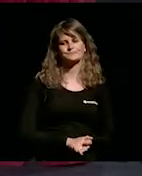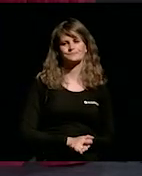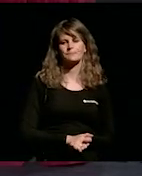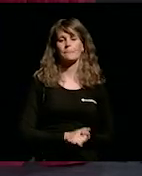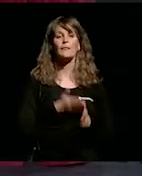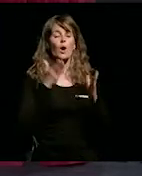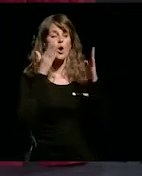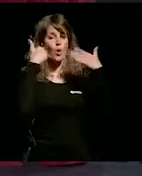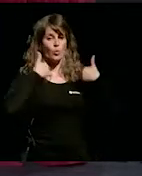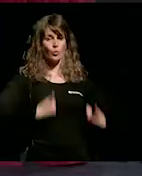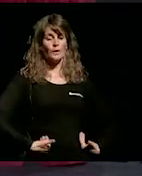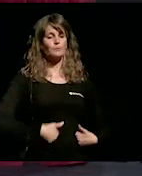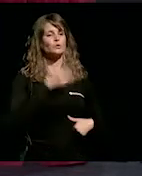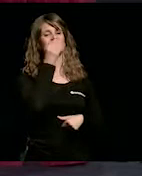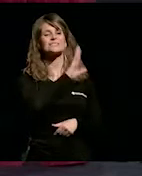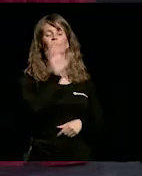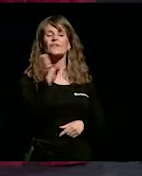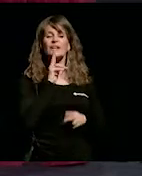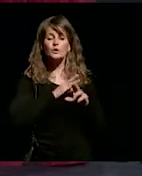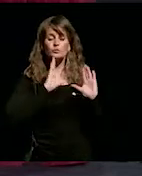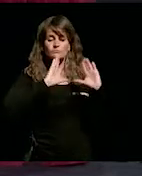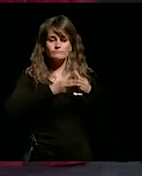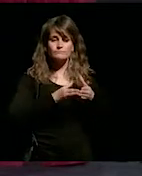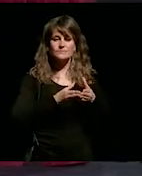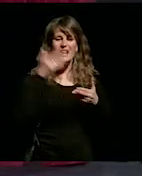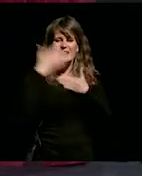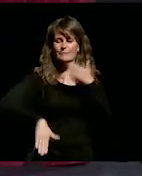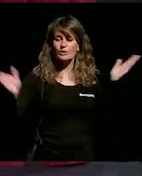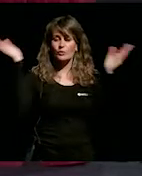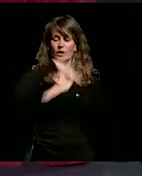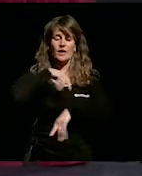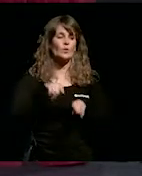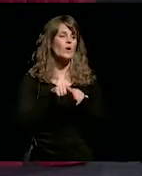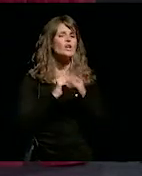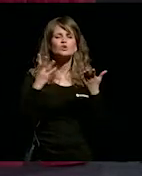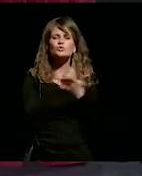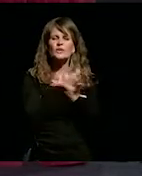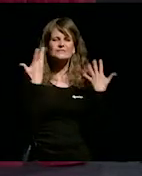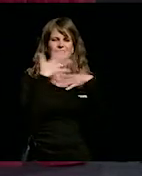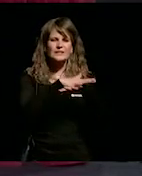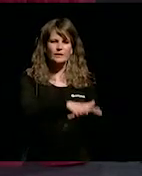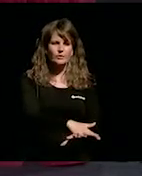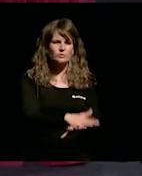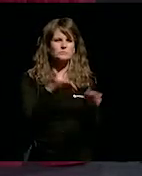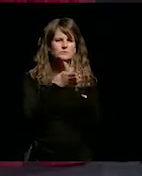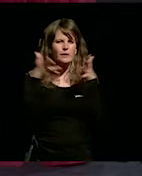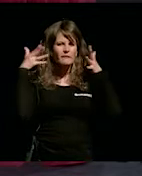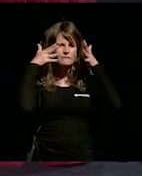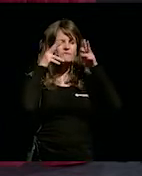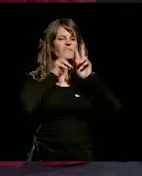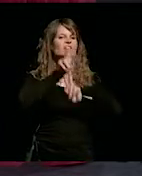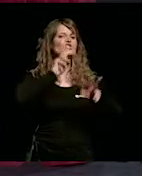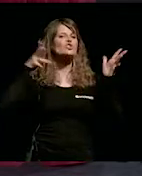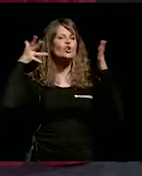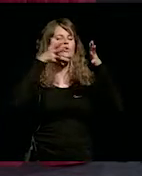Cuerpos Extraordinarios no tienen ningún límite. Abarcamos e integramos a todas las personas con un prisma circense,